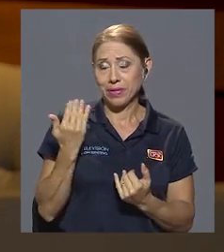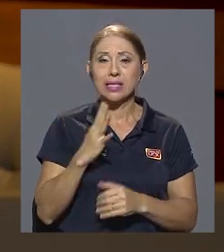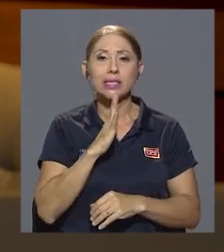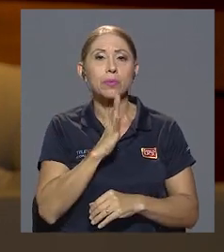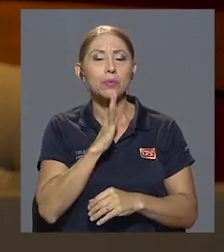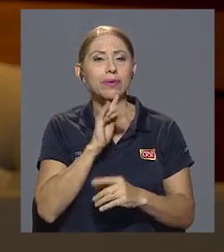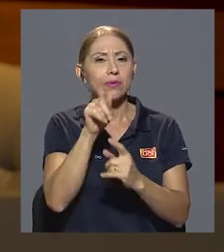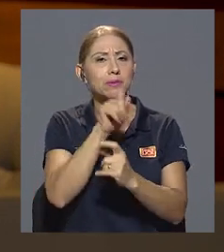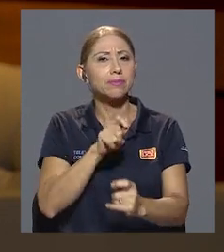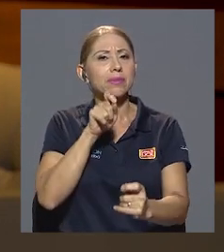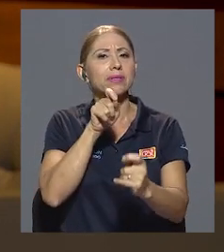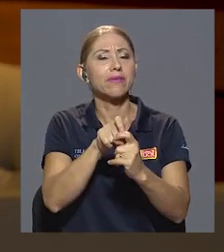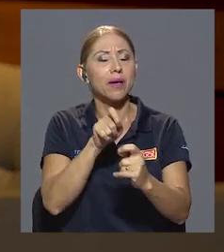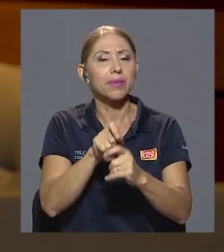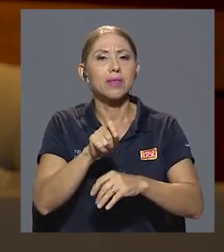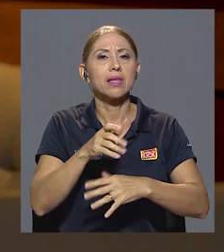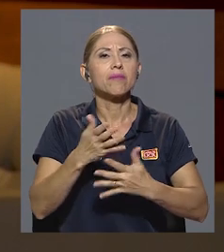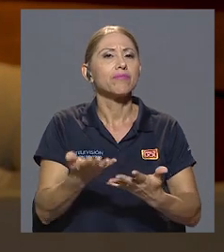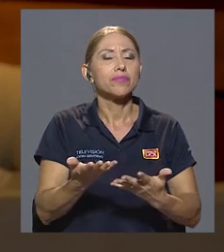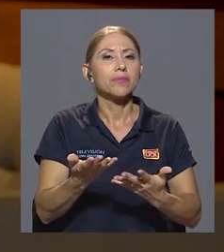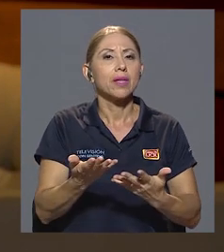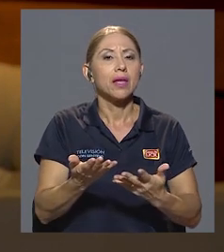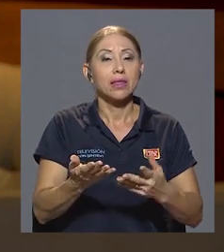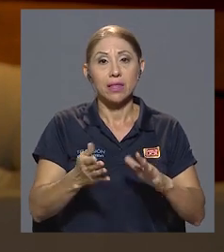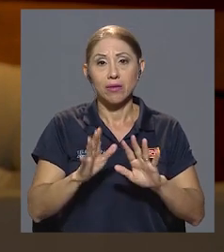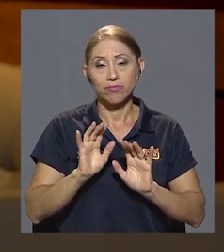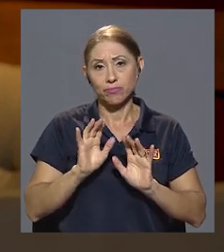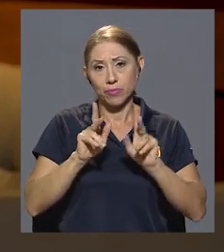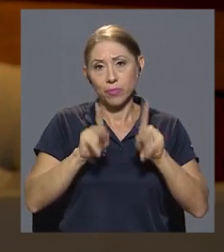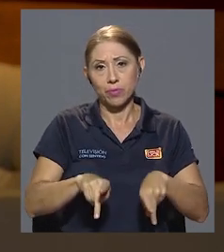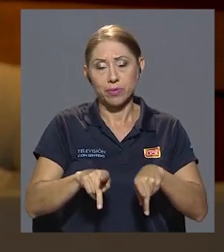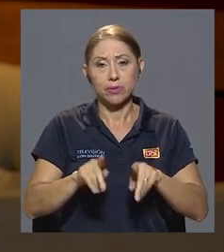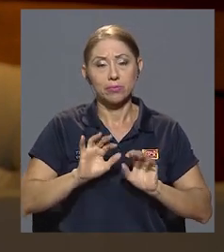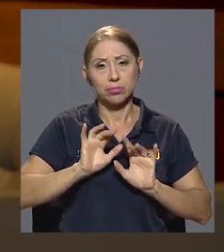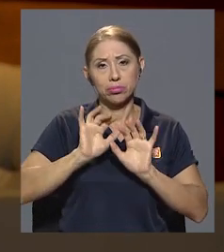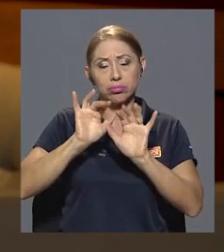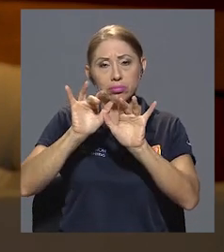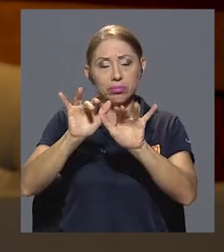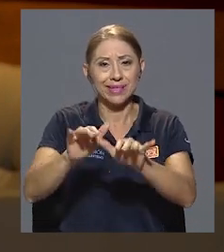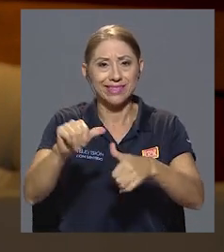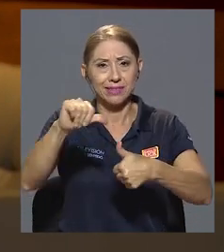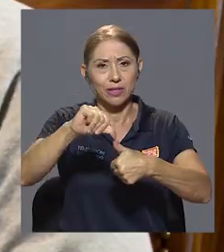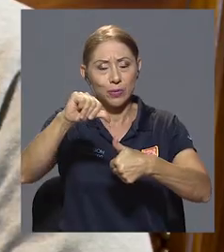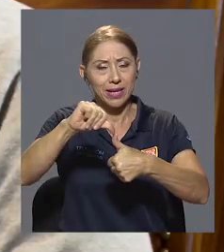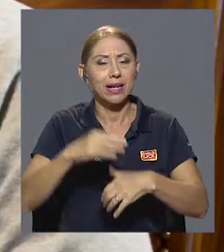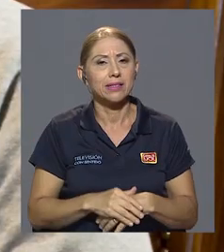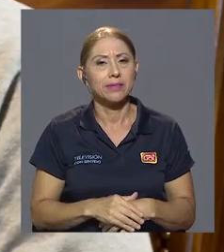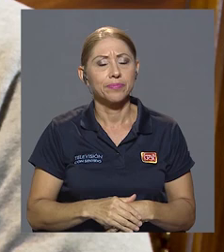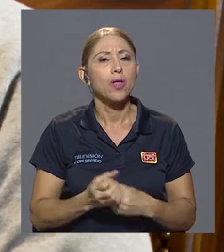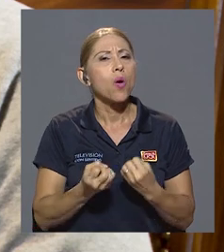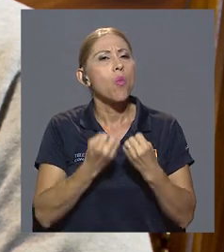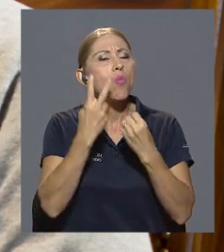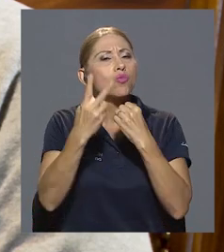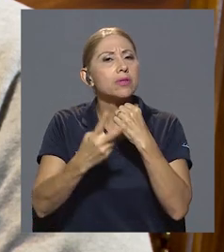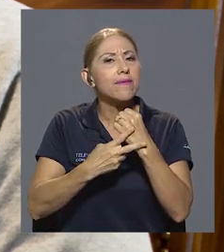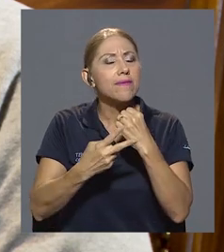específicamente sobre las migraciones centroamericanas y muchas veces carlos